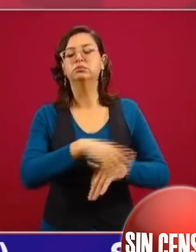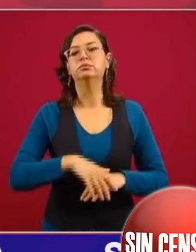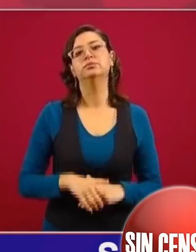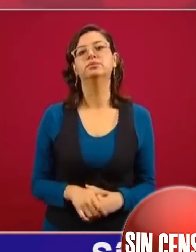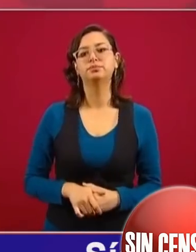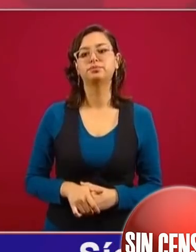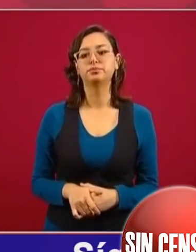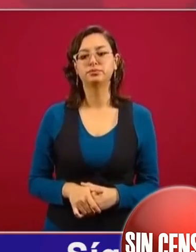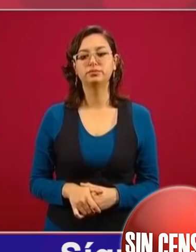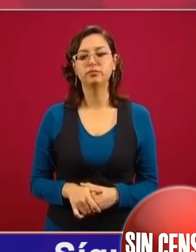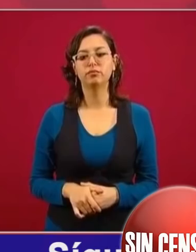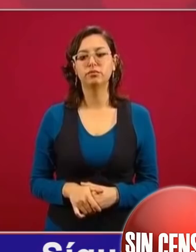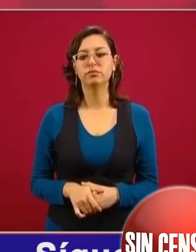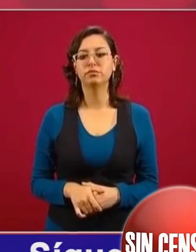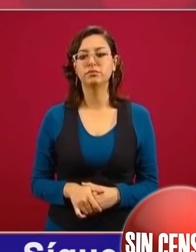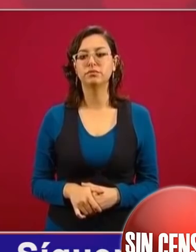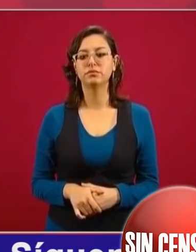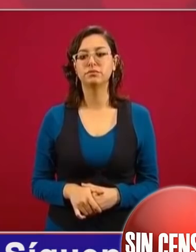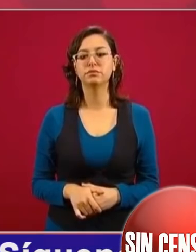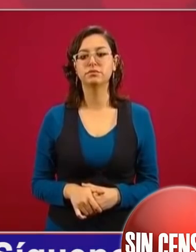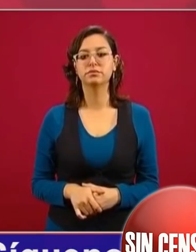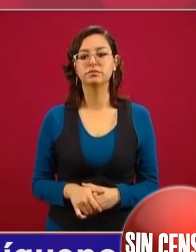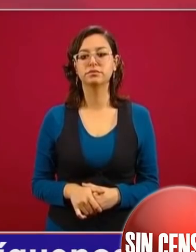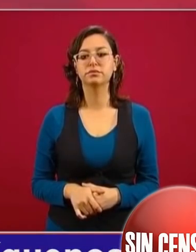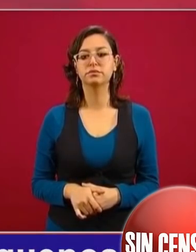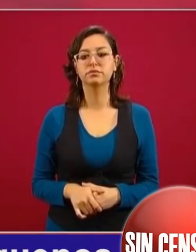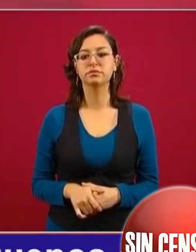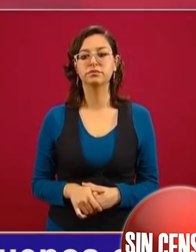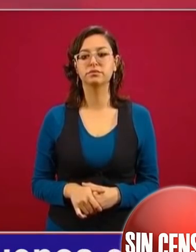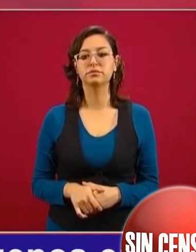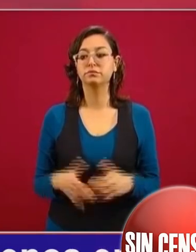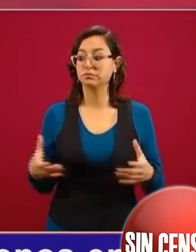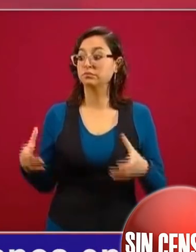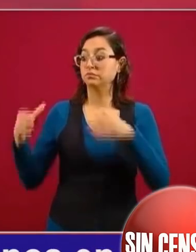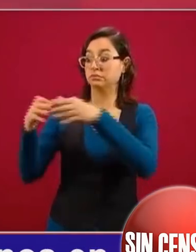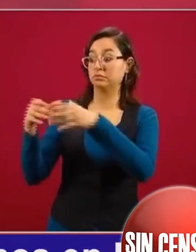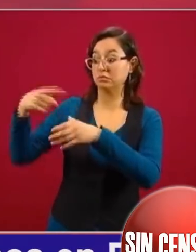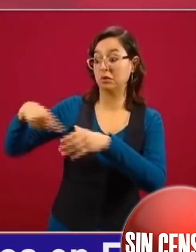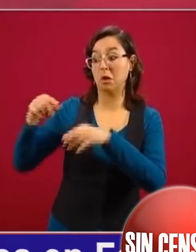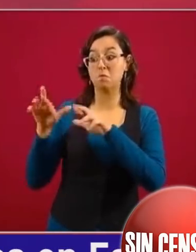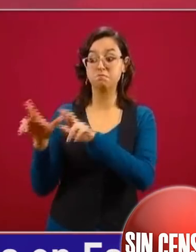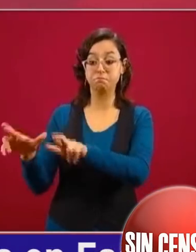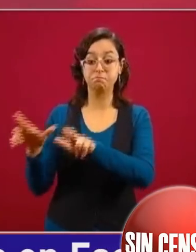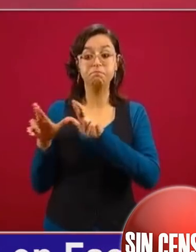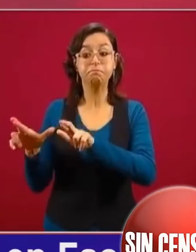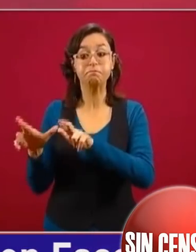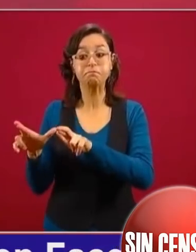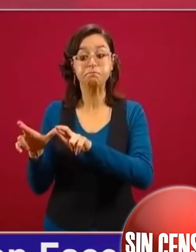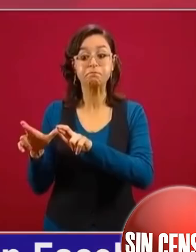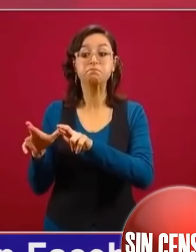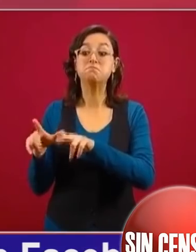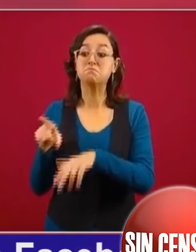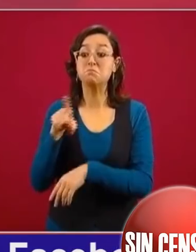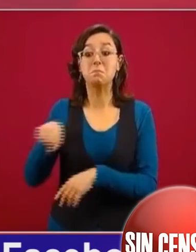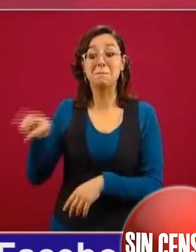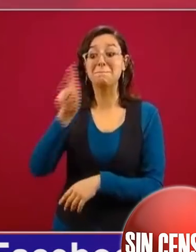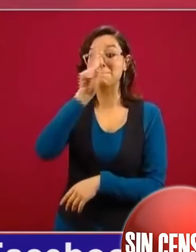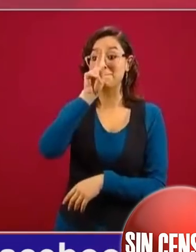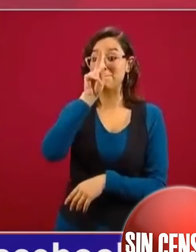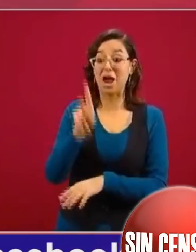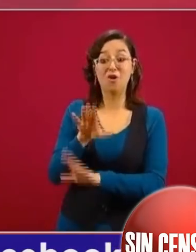que a los de arriba eran los más afectados con los